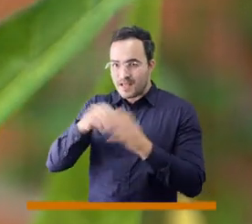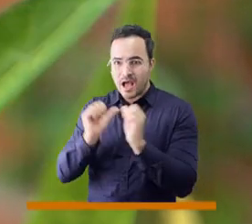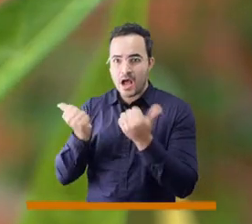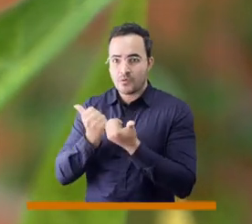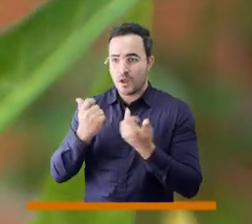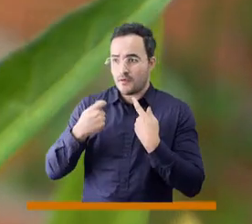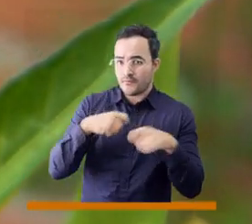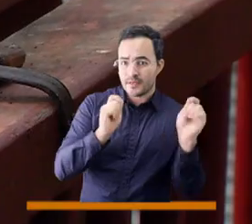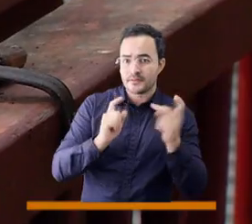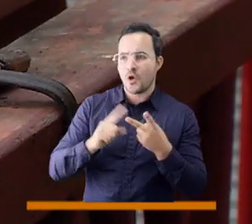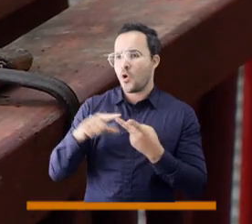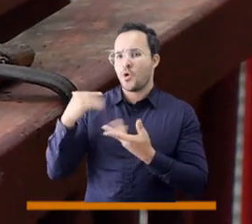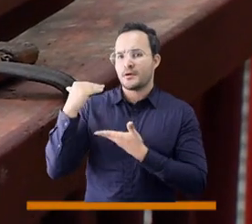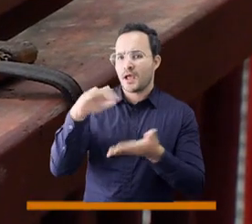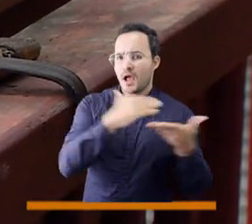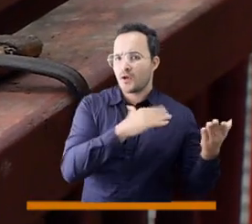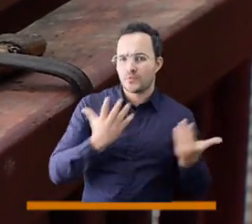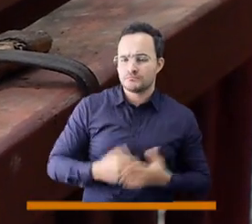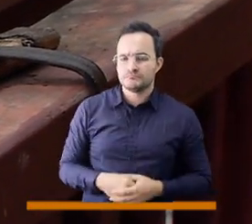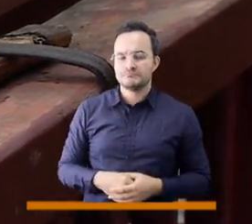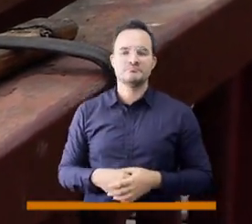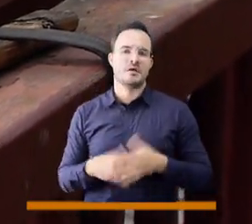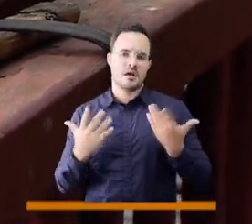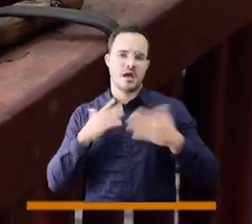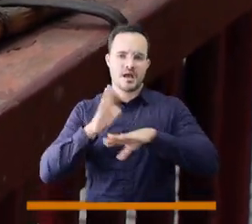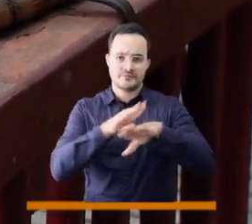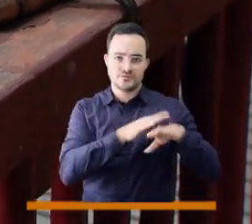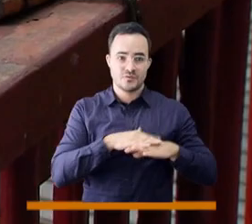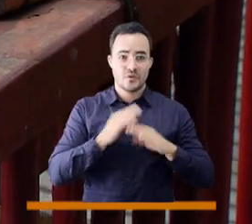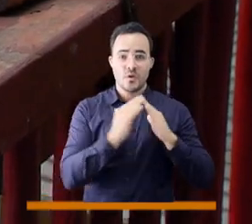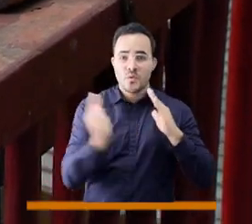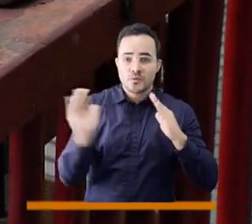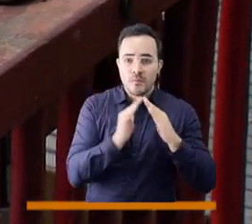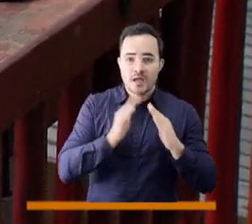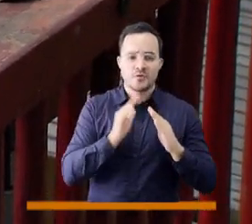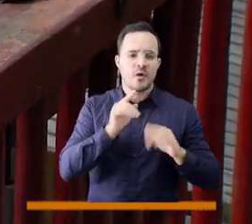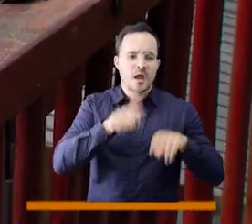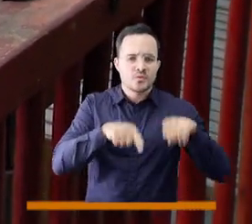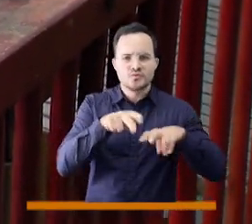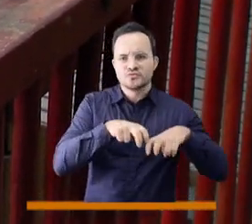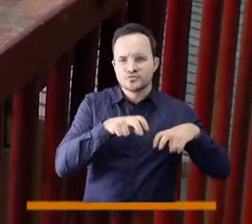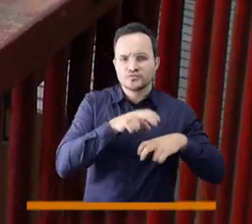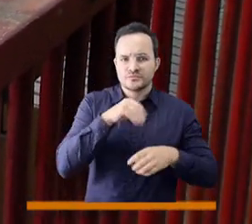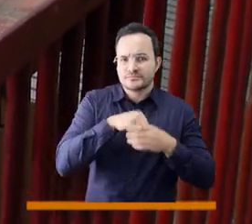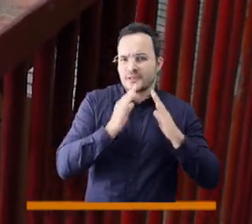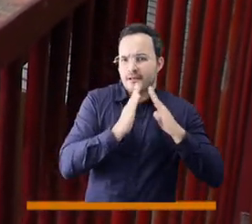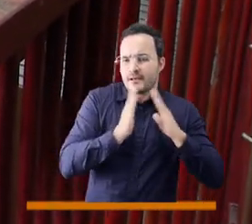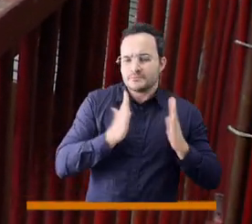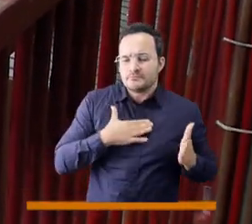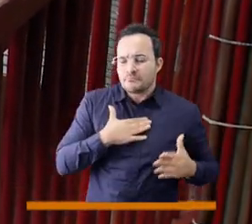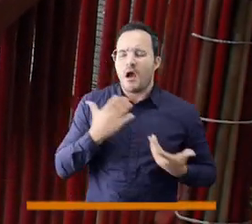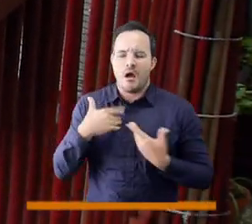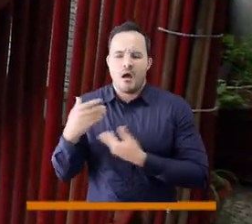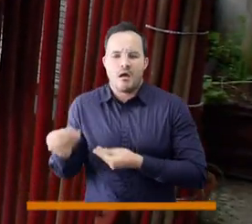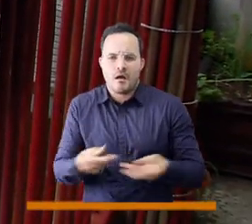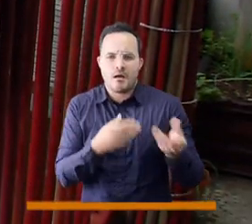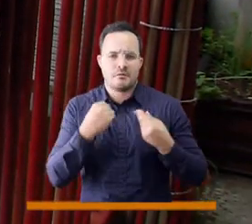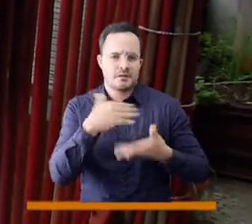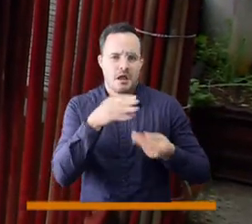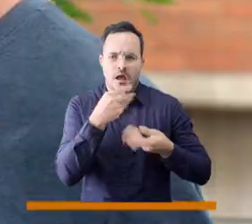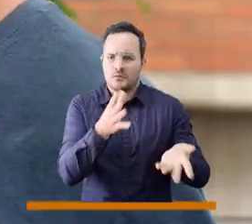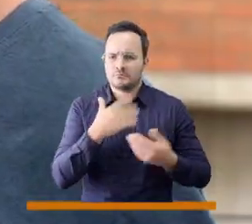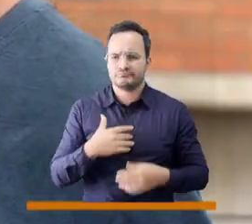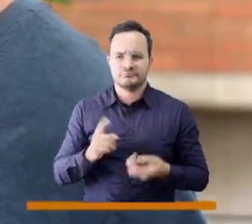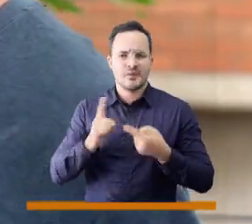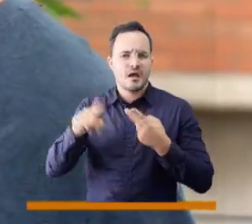obsequian? Pues para los procesos de agricultura urbana se venden algunas plantitas, todo es materiales recuperados, se venden